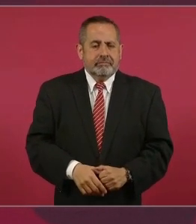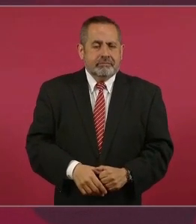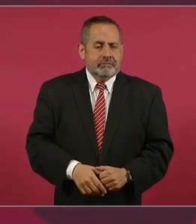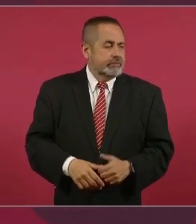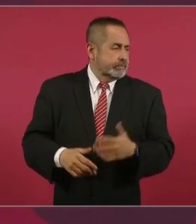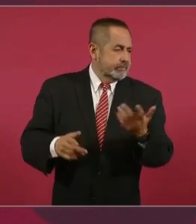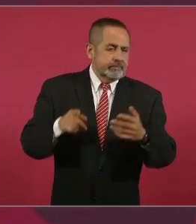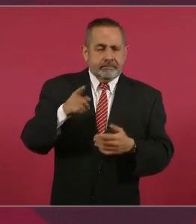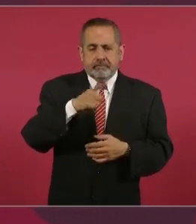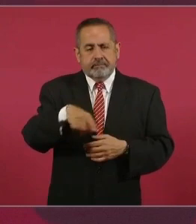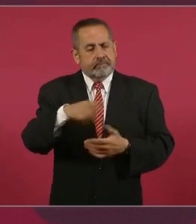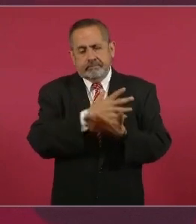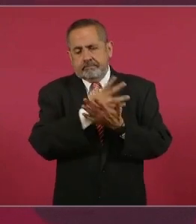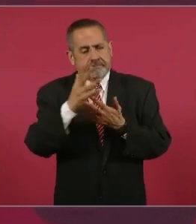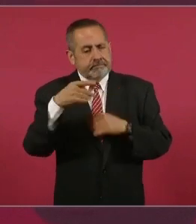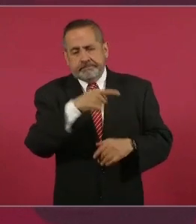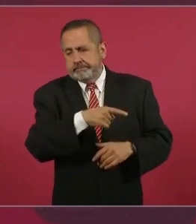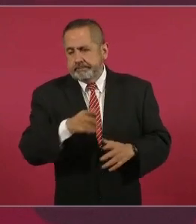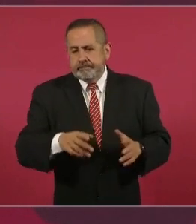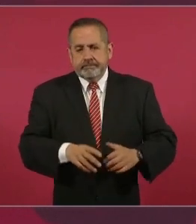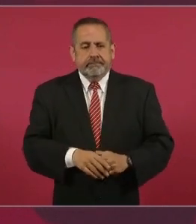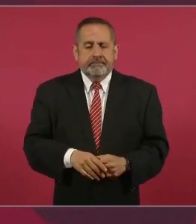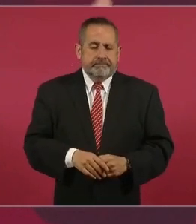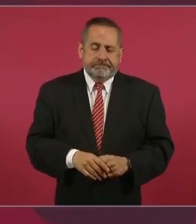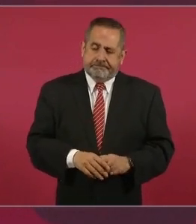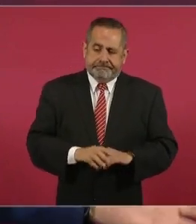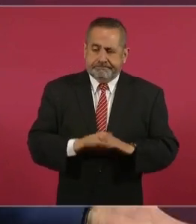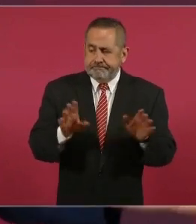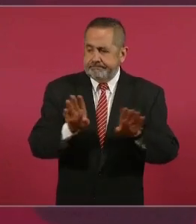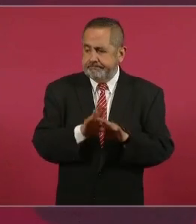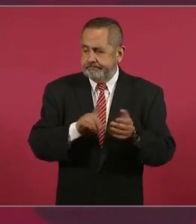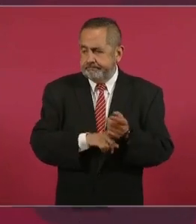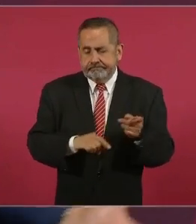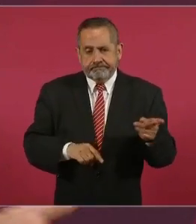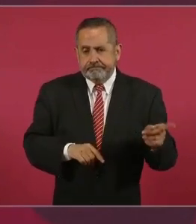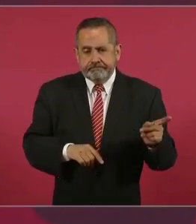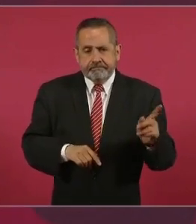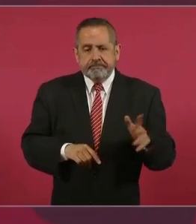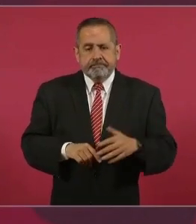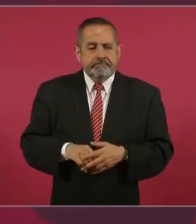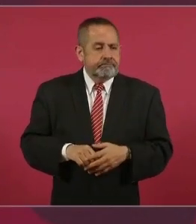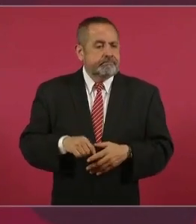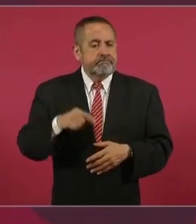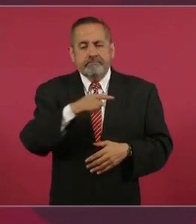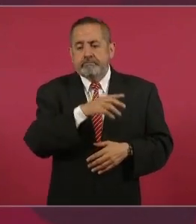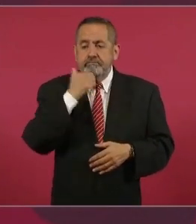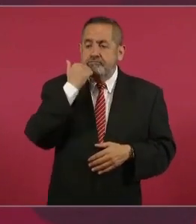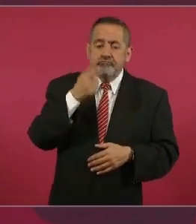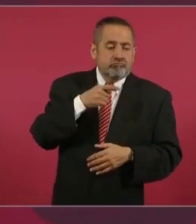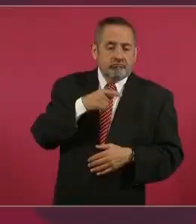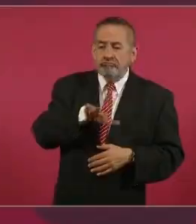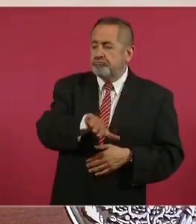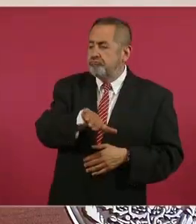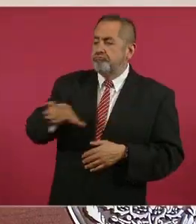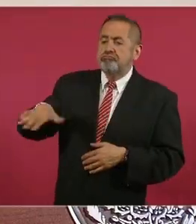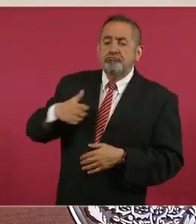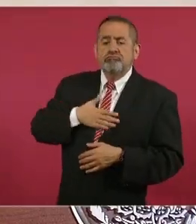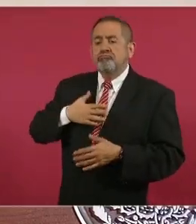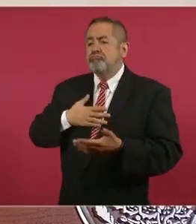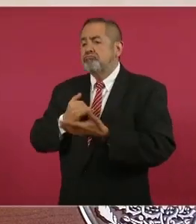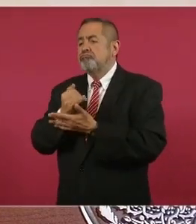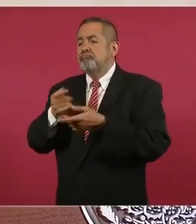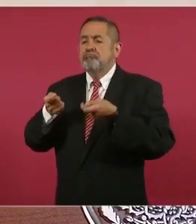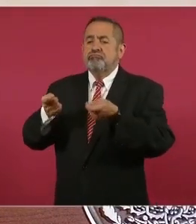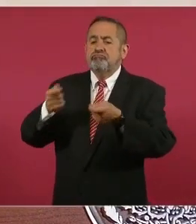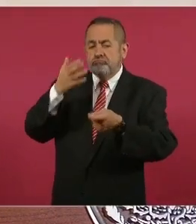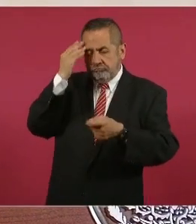Es que es un exceso el que ya se quieran situar ustedes,